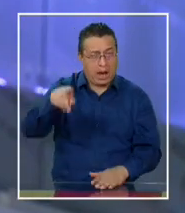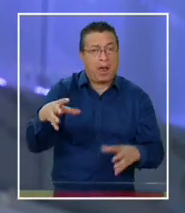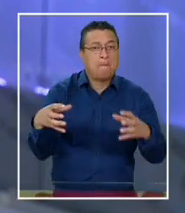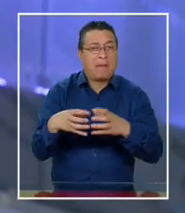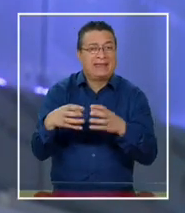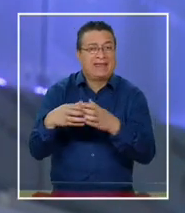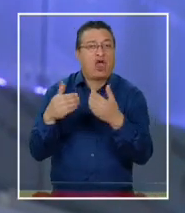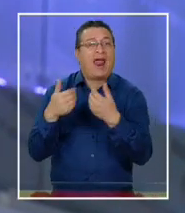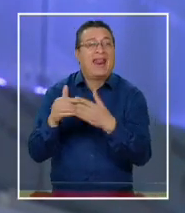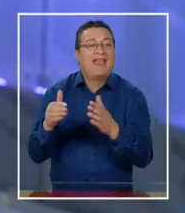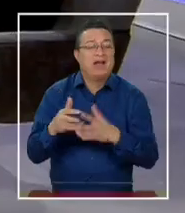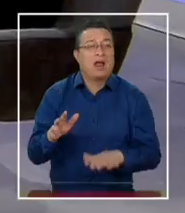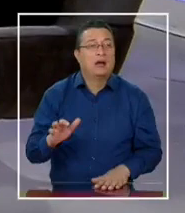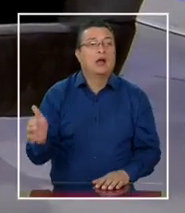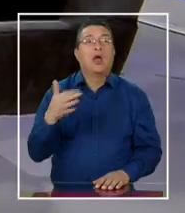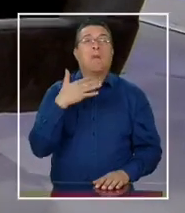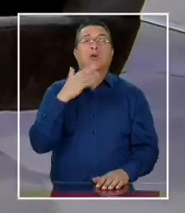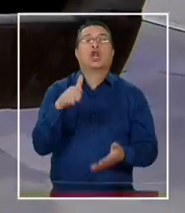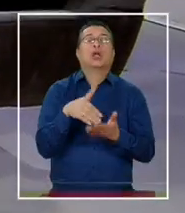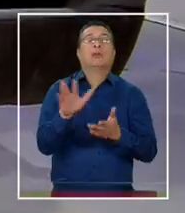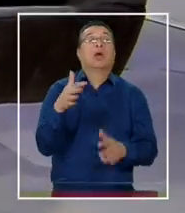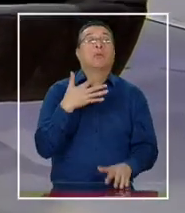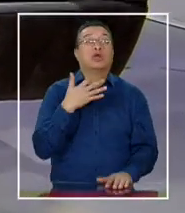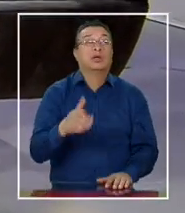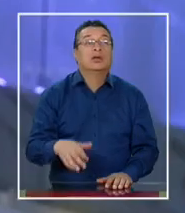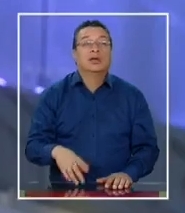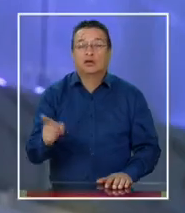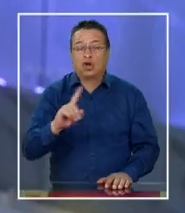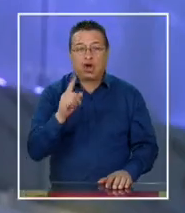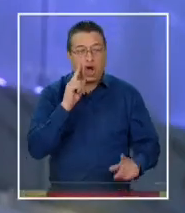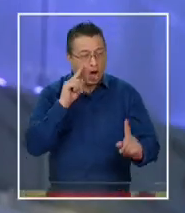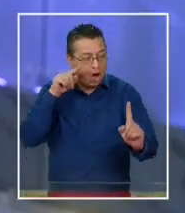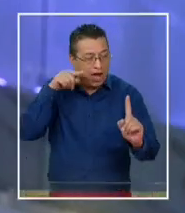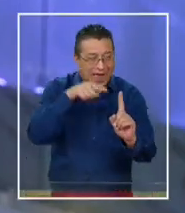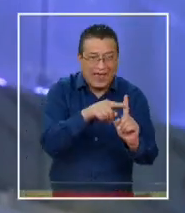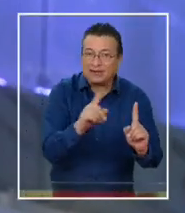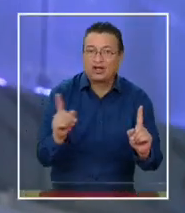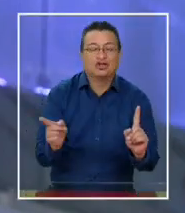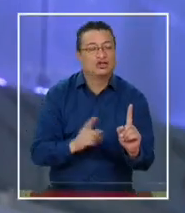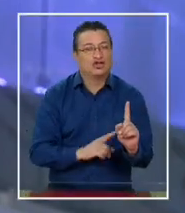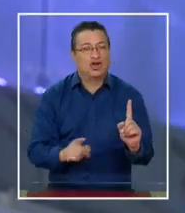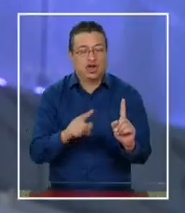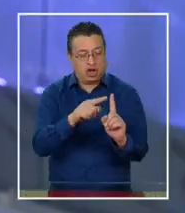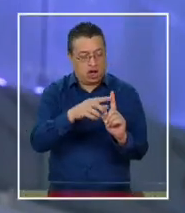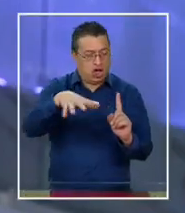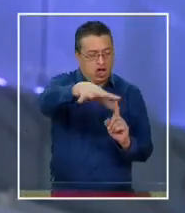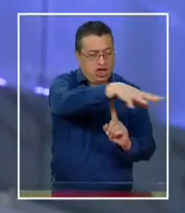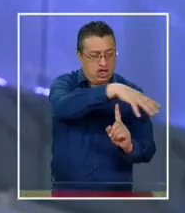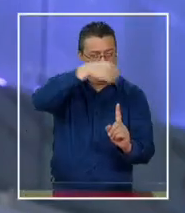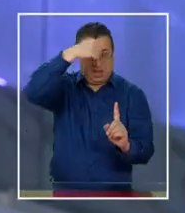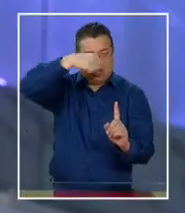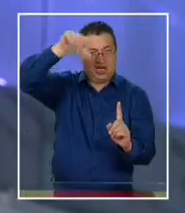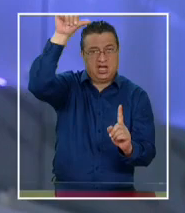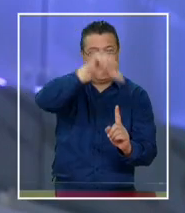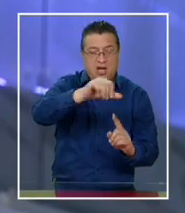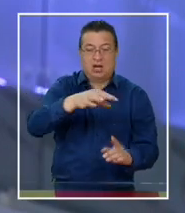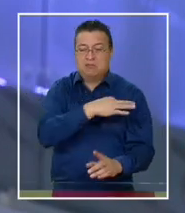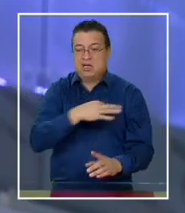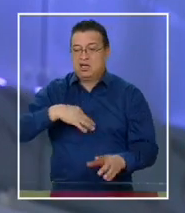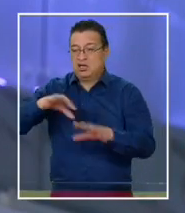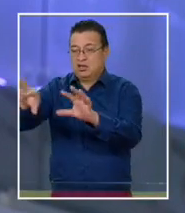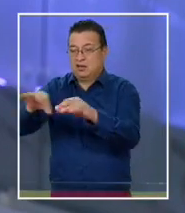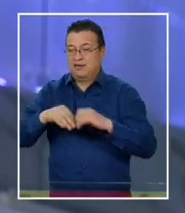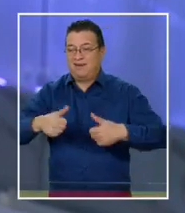Y entonces bueno es que no es un trato con ellos Esto no es un castigo ni un premio estar en el gabinete